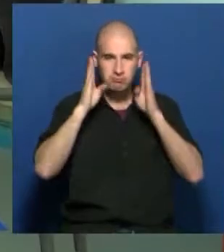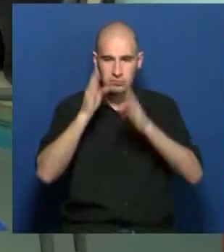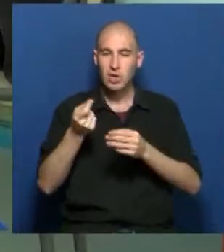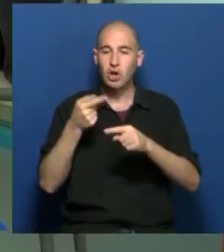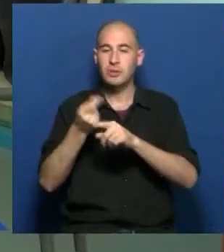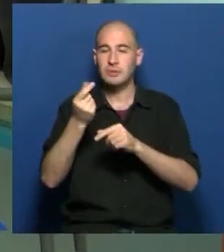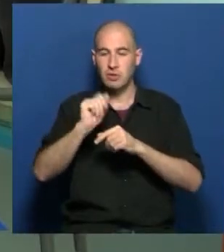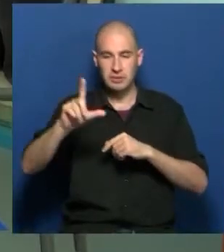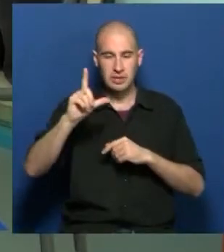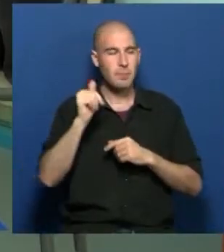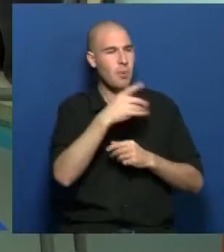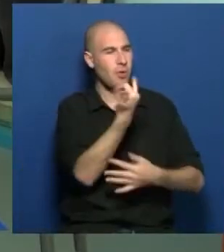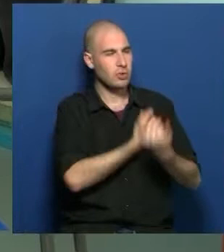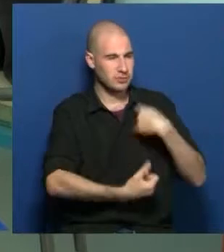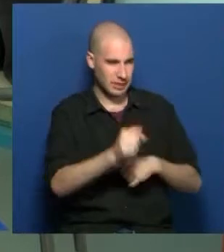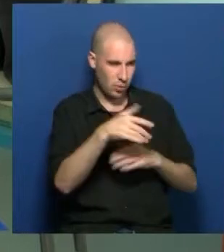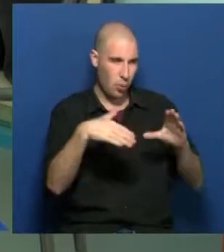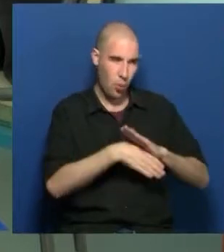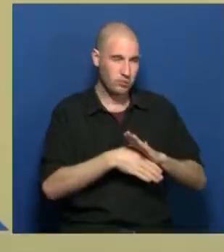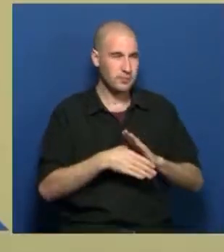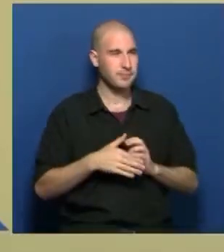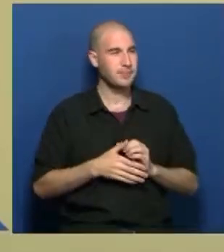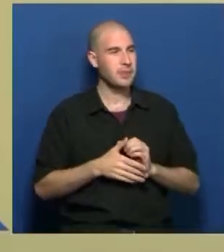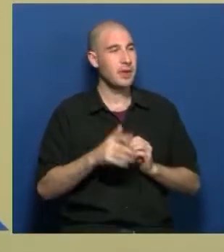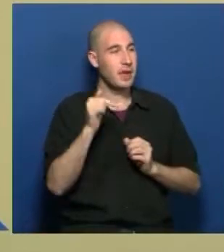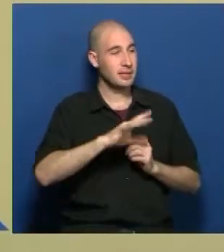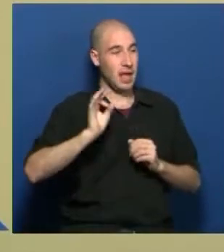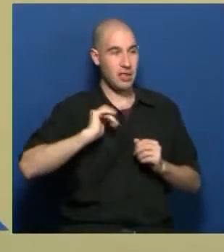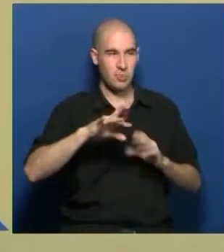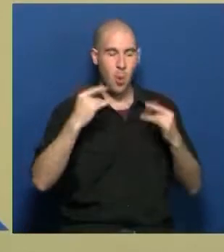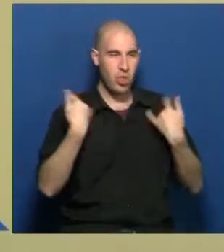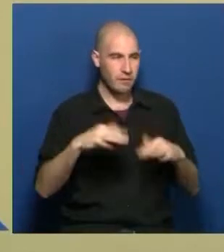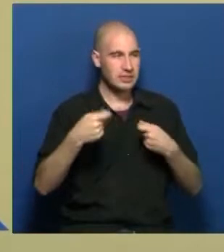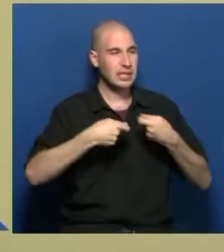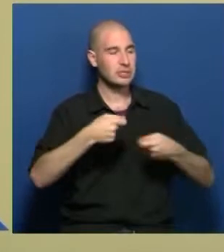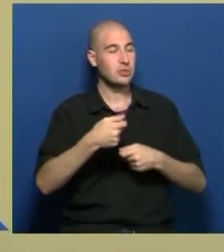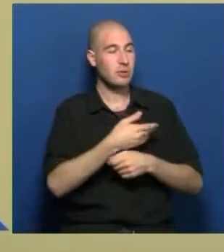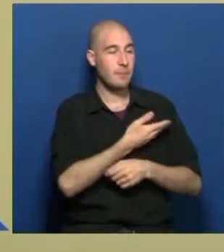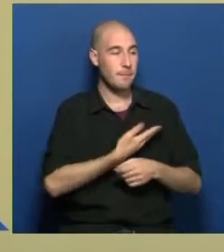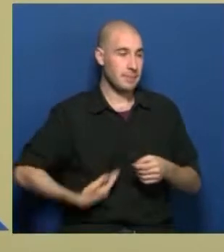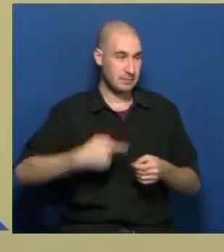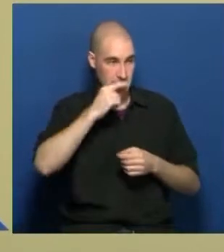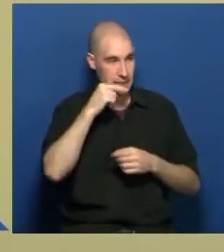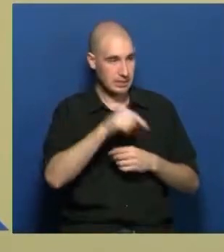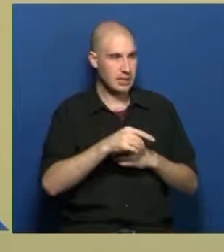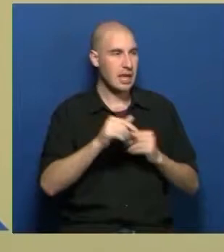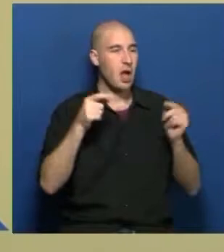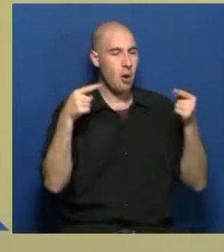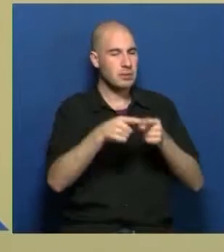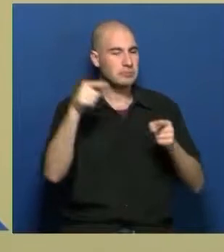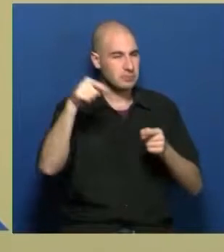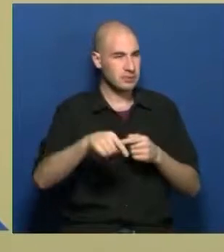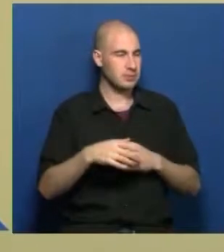inflación. Ya que lo nombraste, este sería un año crucial para la gestión de Mauricio Macri con este